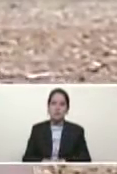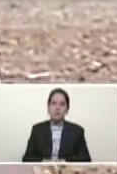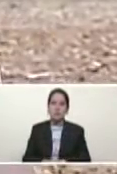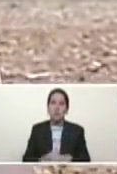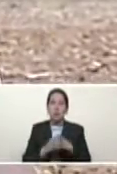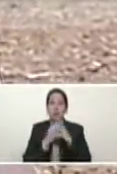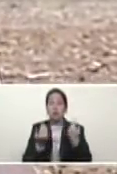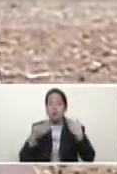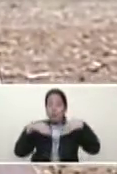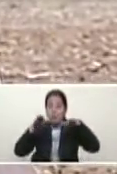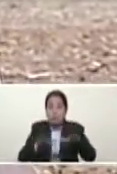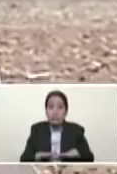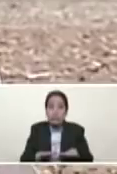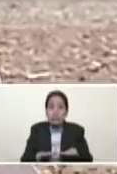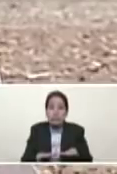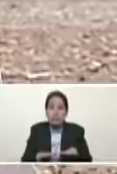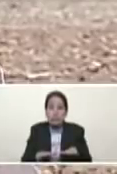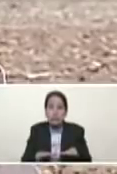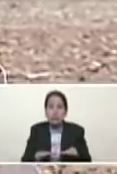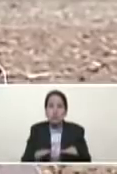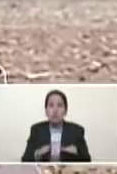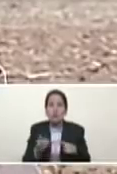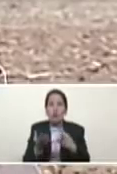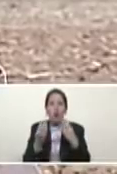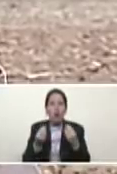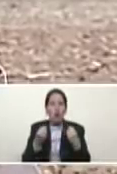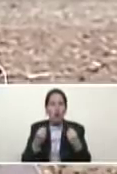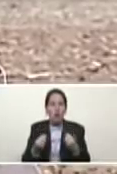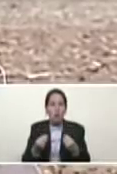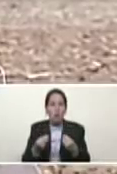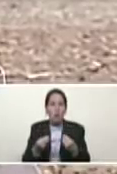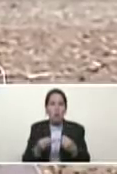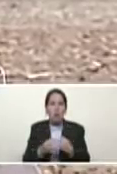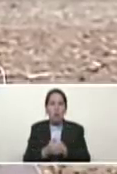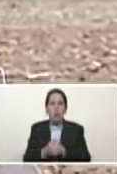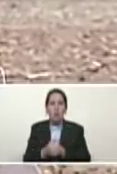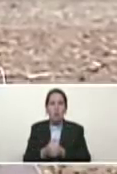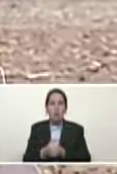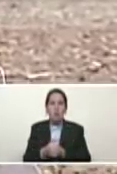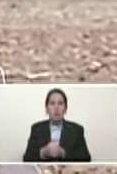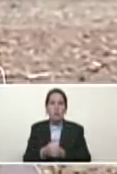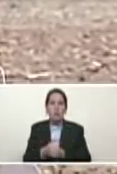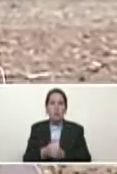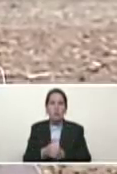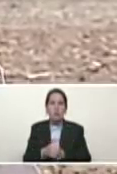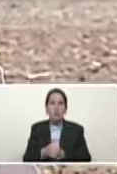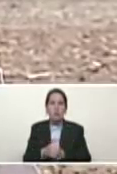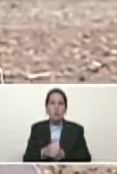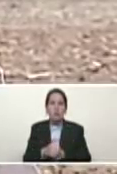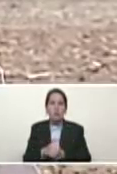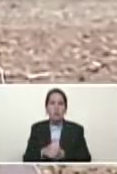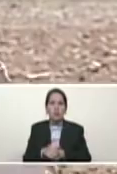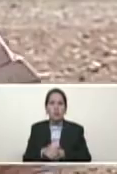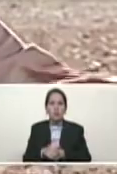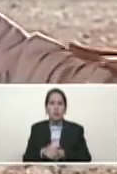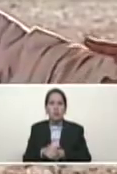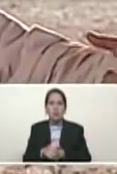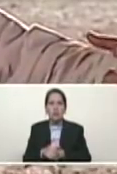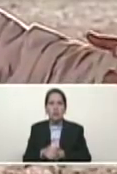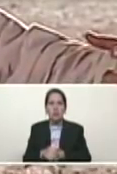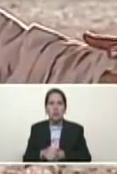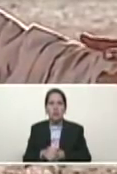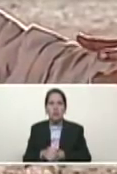que... En la base aérea La Carlota, perdón, Francisco de Miranda. La orden que yo di